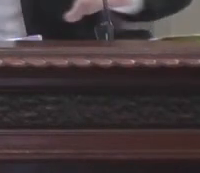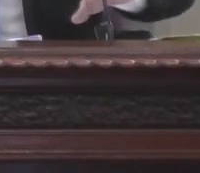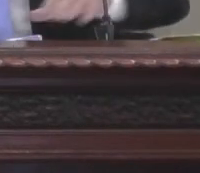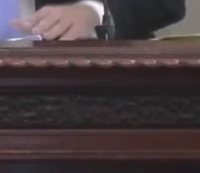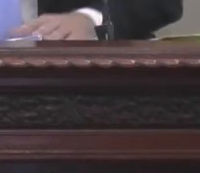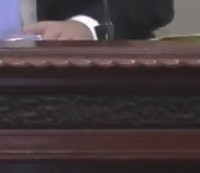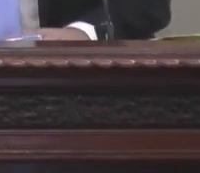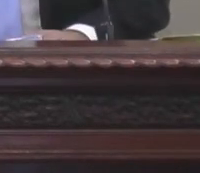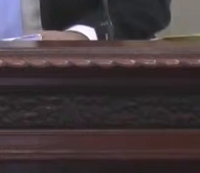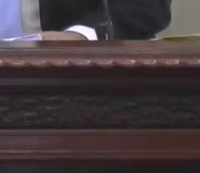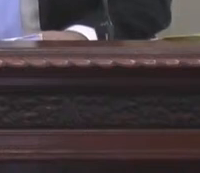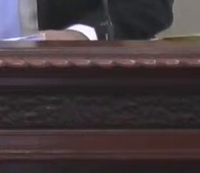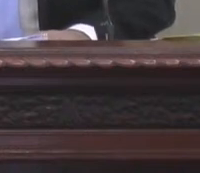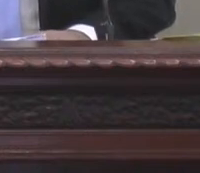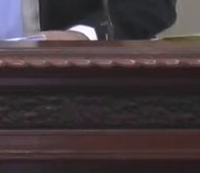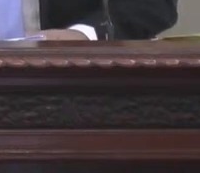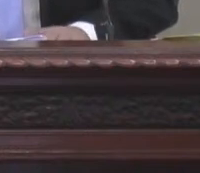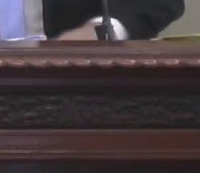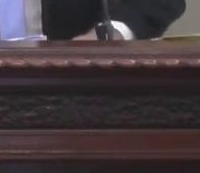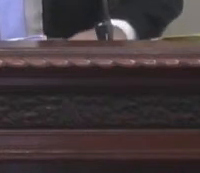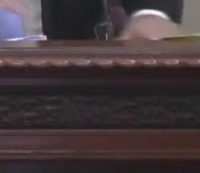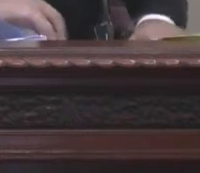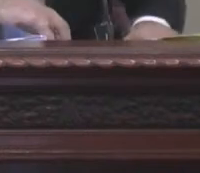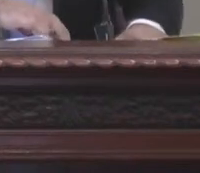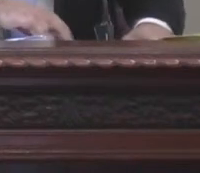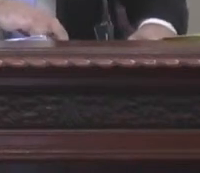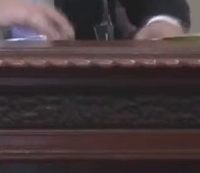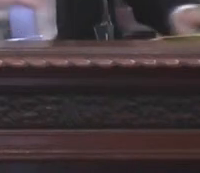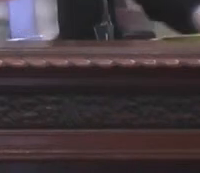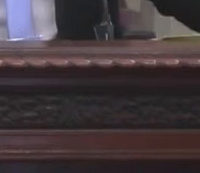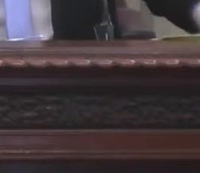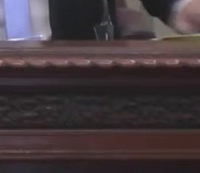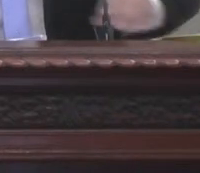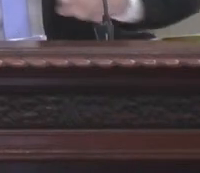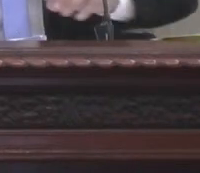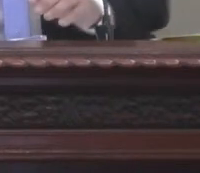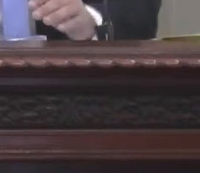Les prometo que no va a volver a pasar muchas veces.